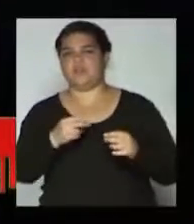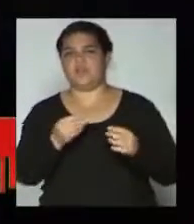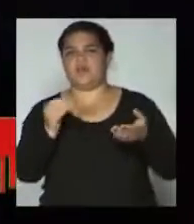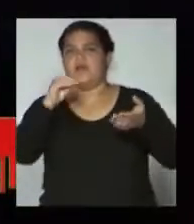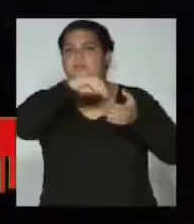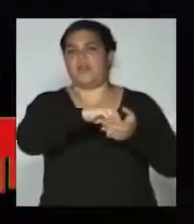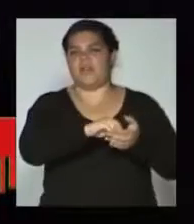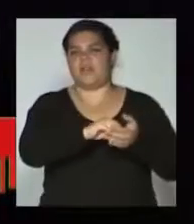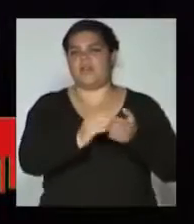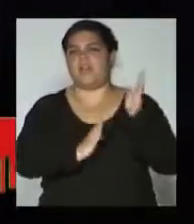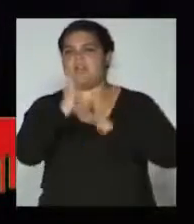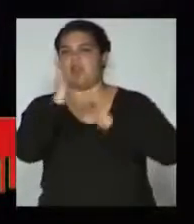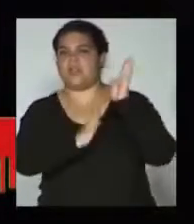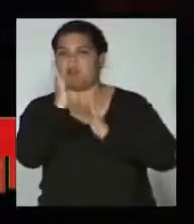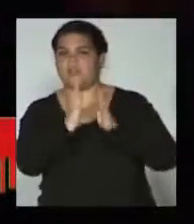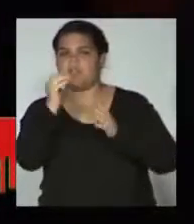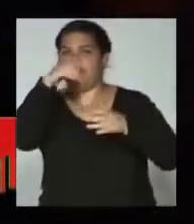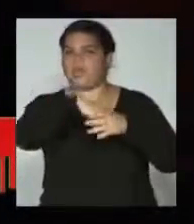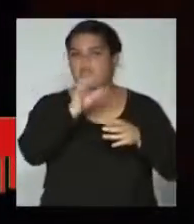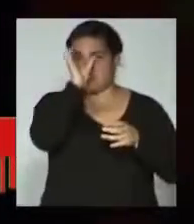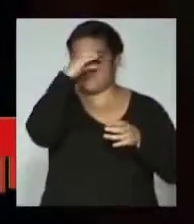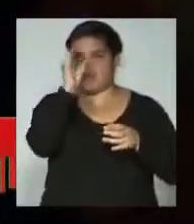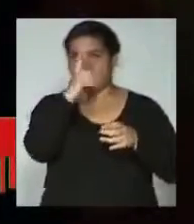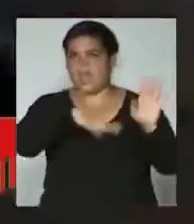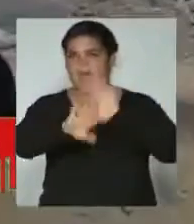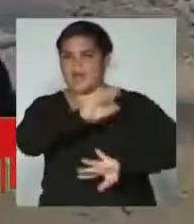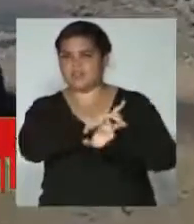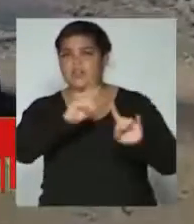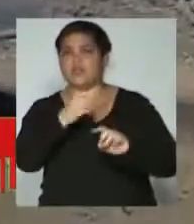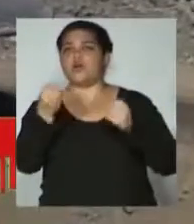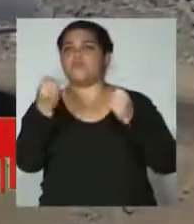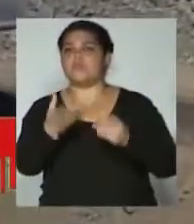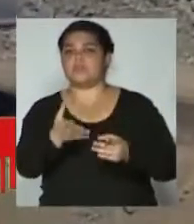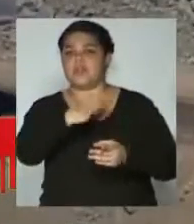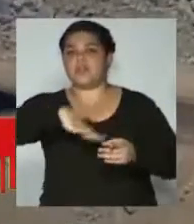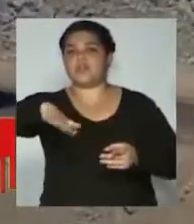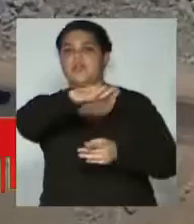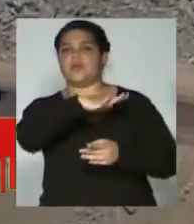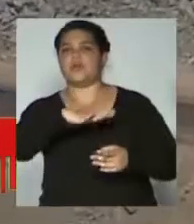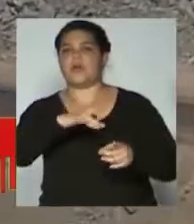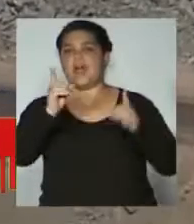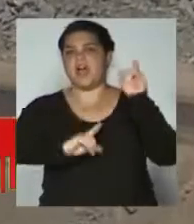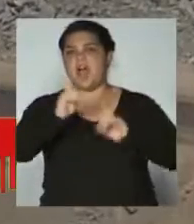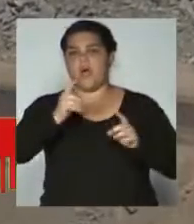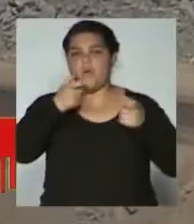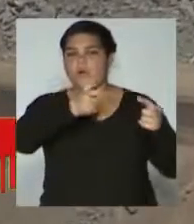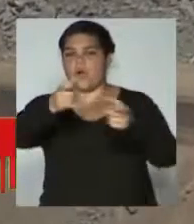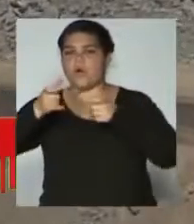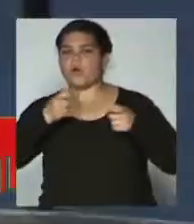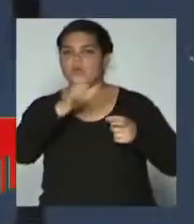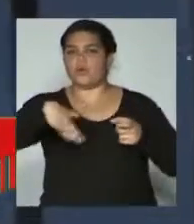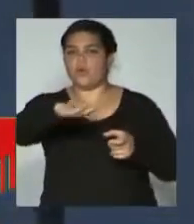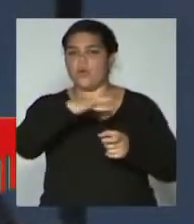actividades industriales de la minería, que para mí deben realizarse en zonas de secano, en parques mineros controlados,